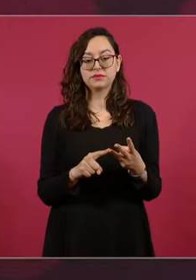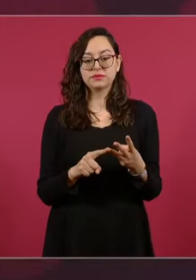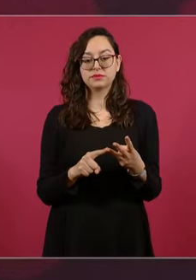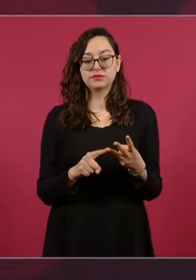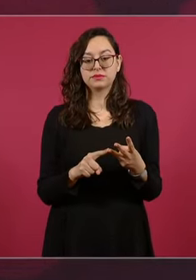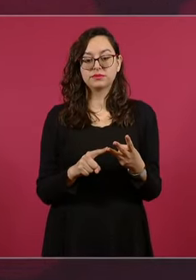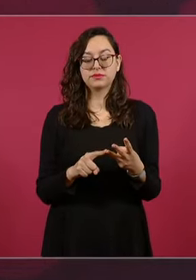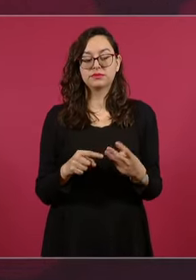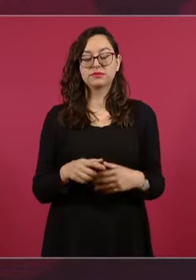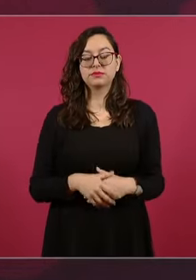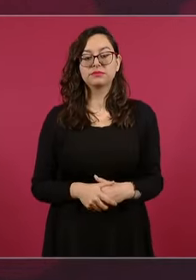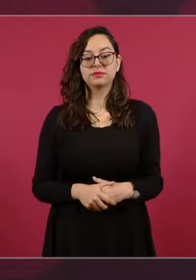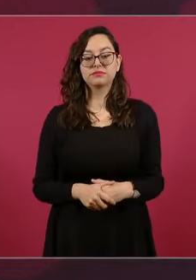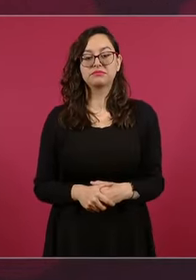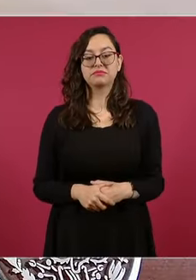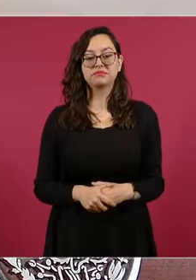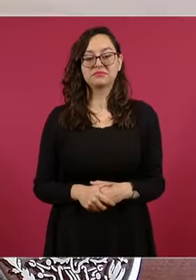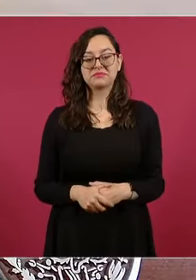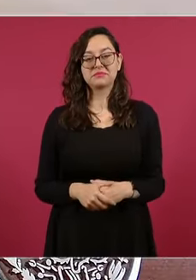cuando terminé la primaria,